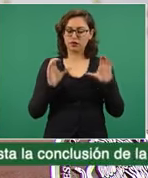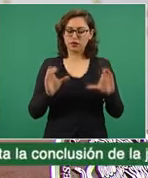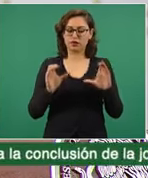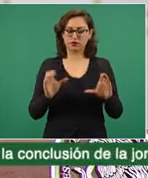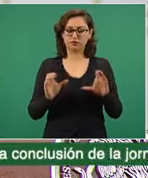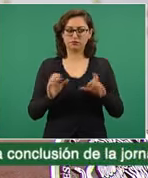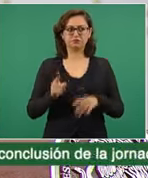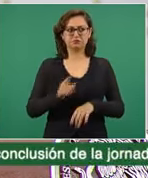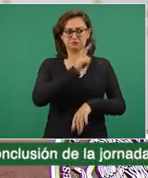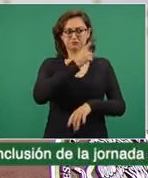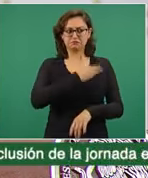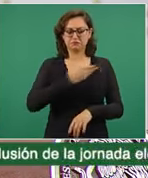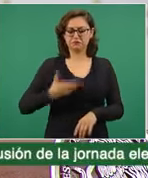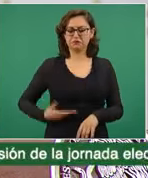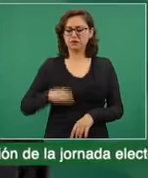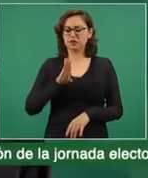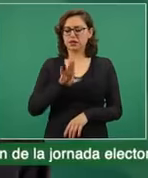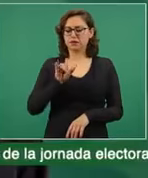que ha estado